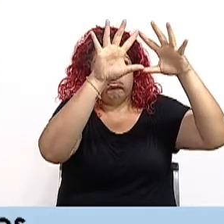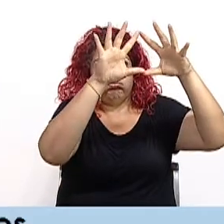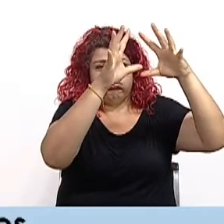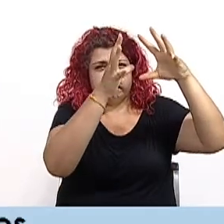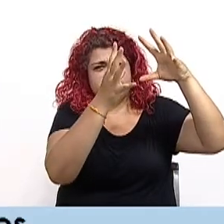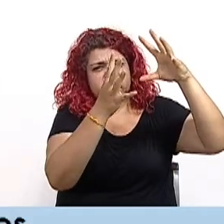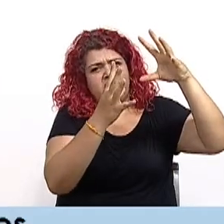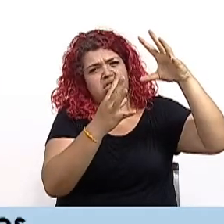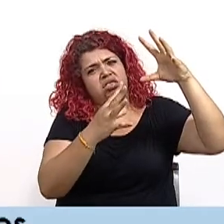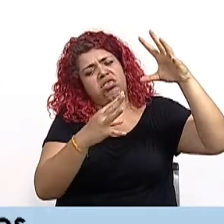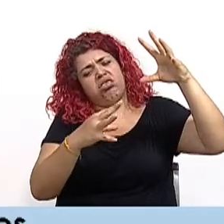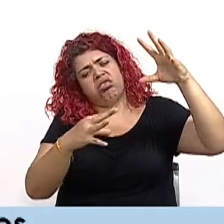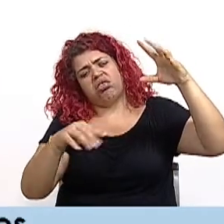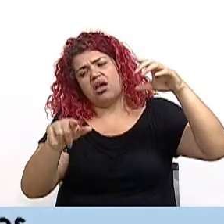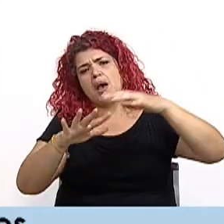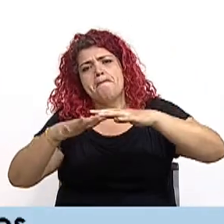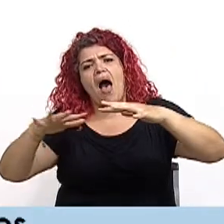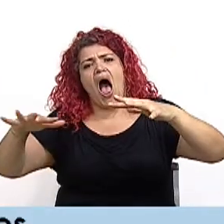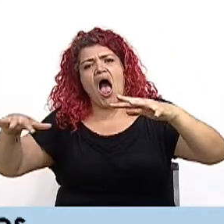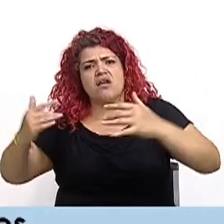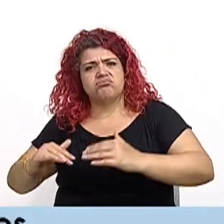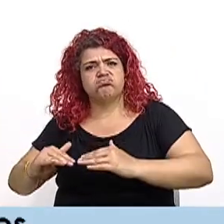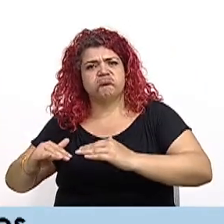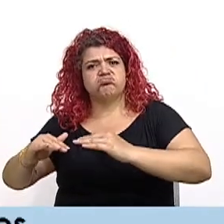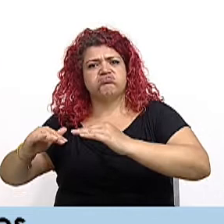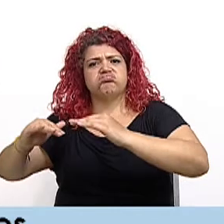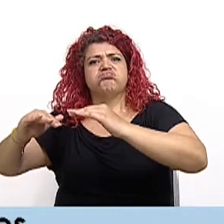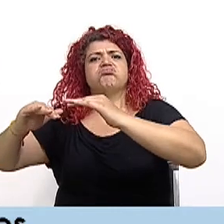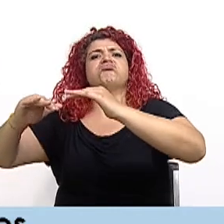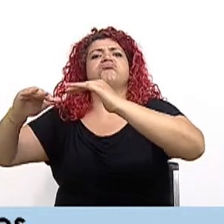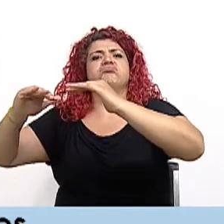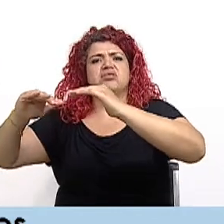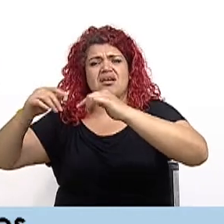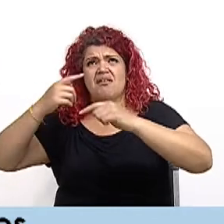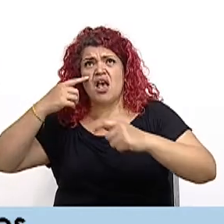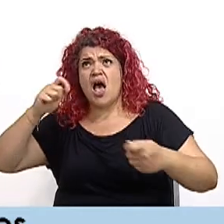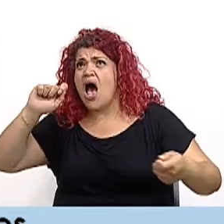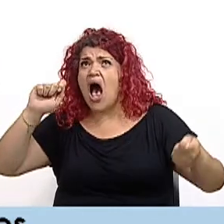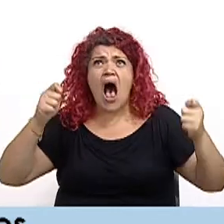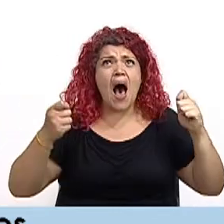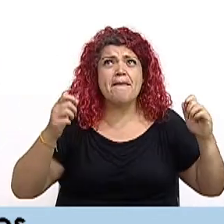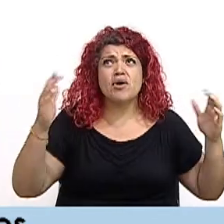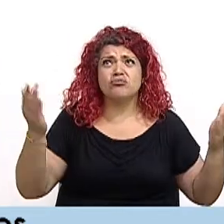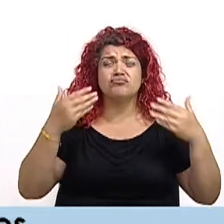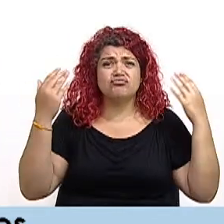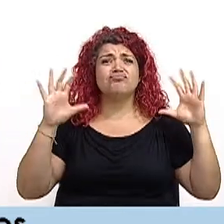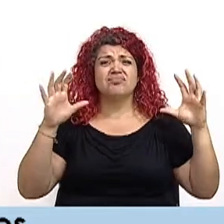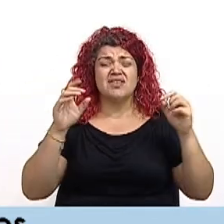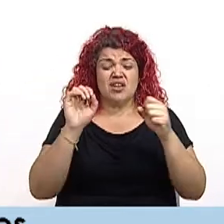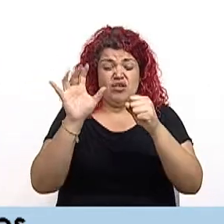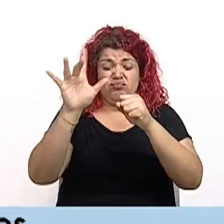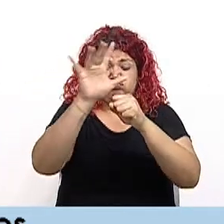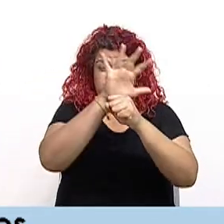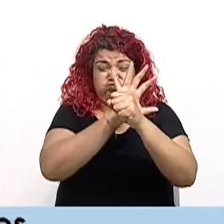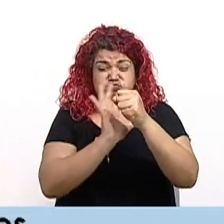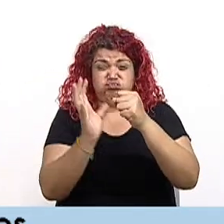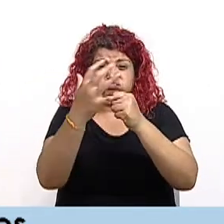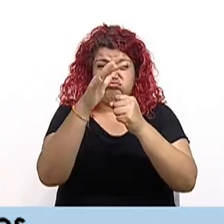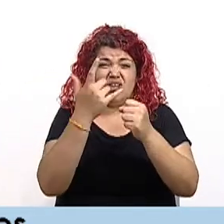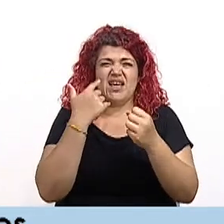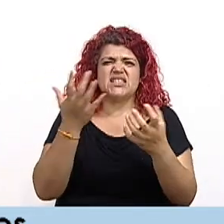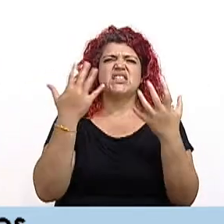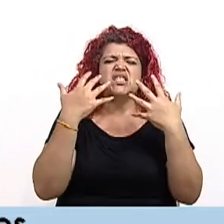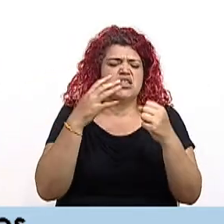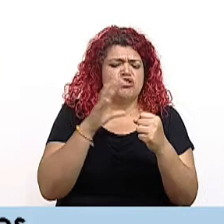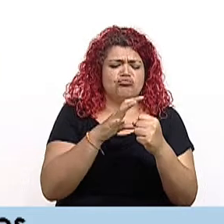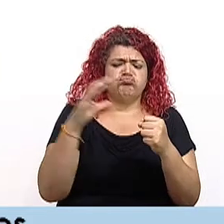del nivel del mar. Este cambio climático con la acumulación de gases de efecto invernadero está provocando efectos muy serios en el